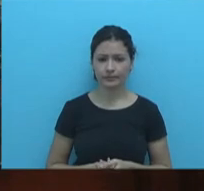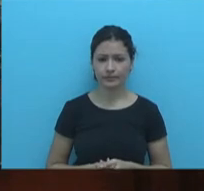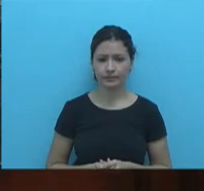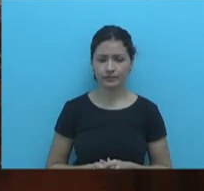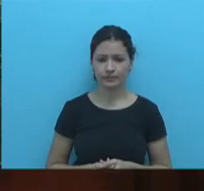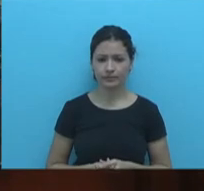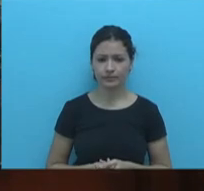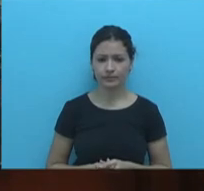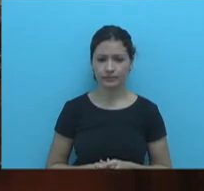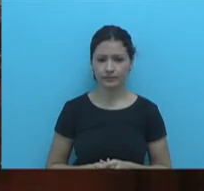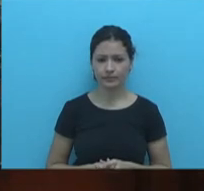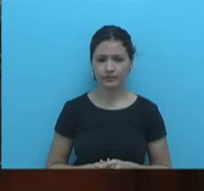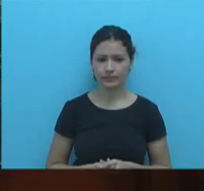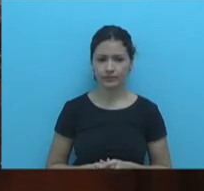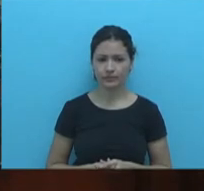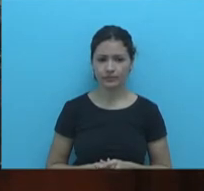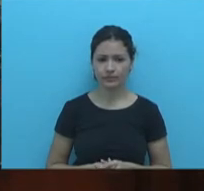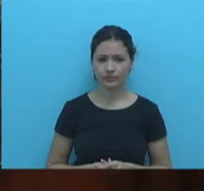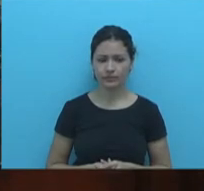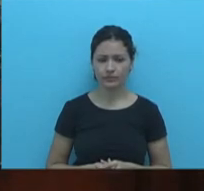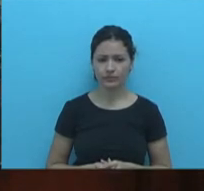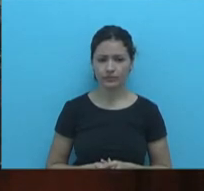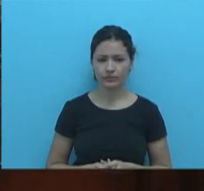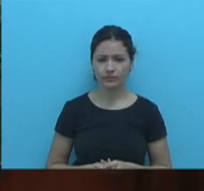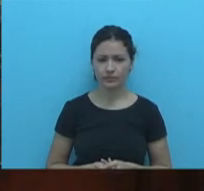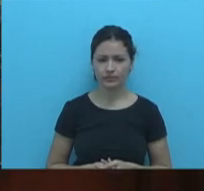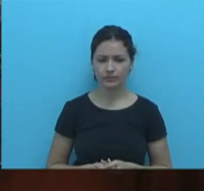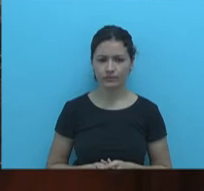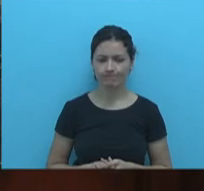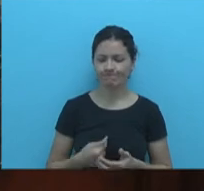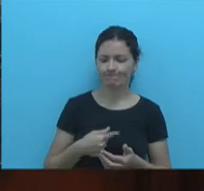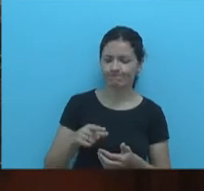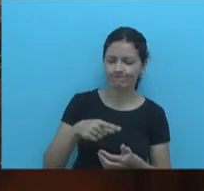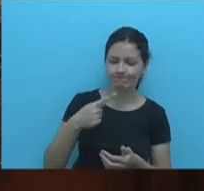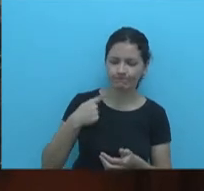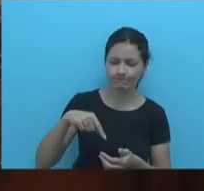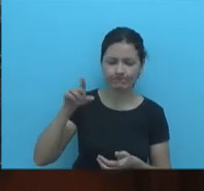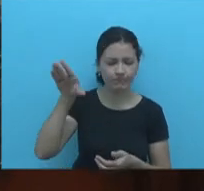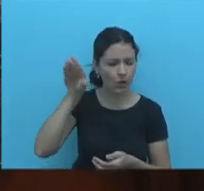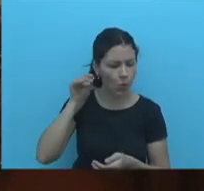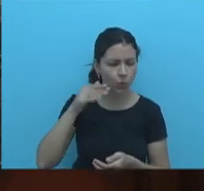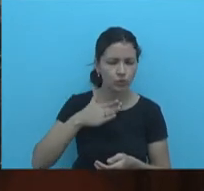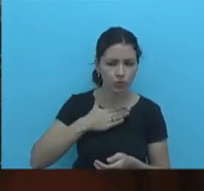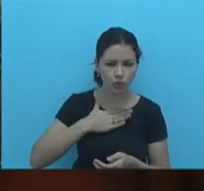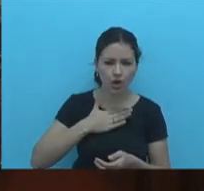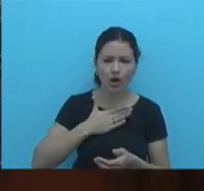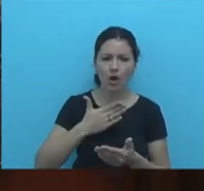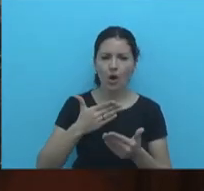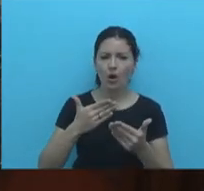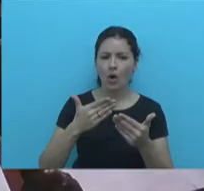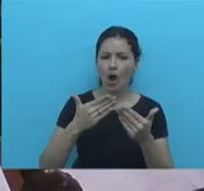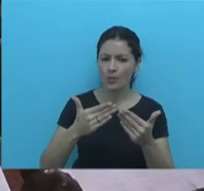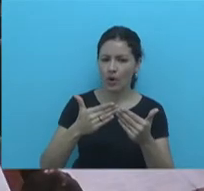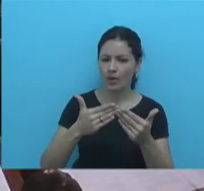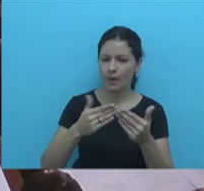a tener, por lo que uno escucha de lo que están manifestando, si nos vamos a poner en comisión,